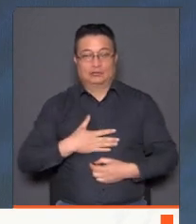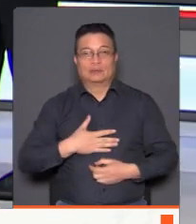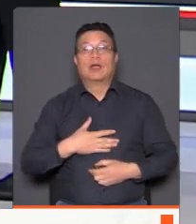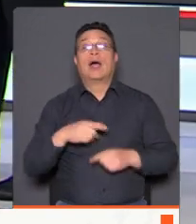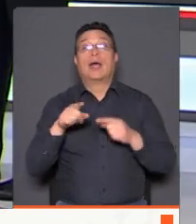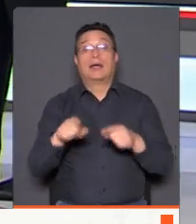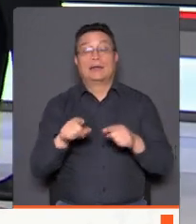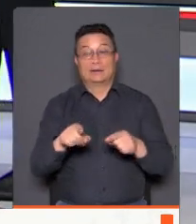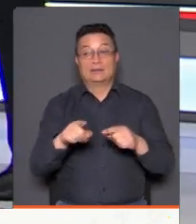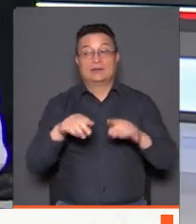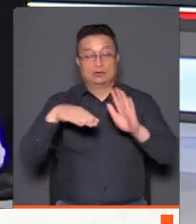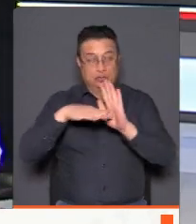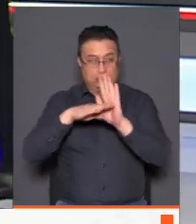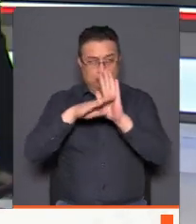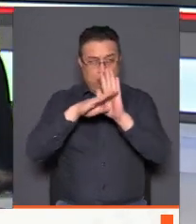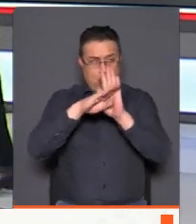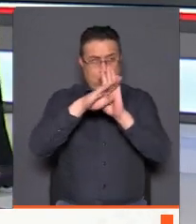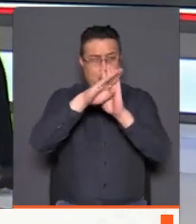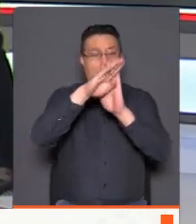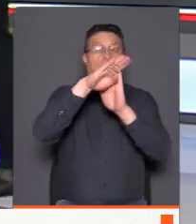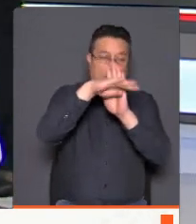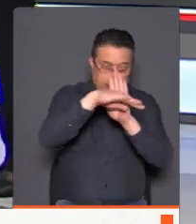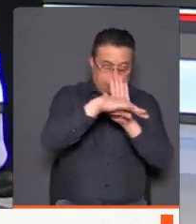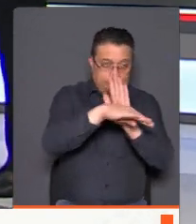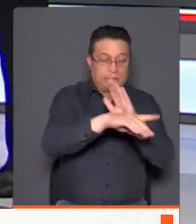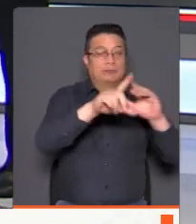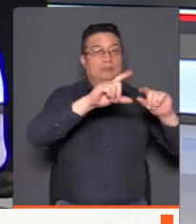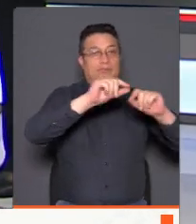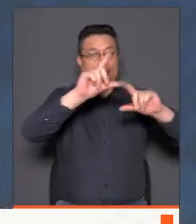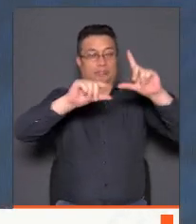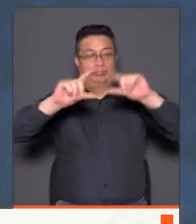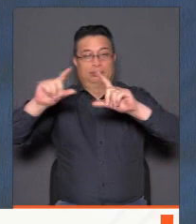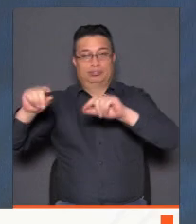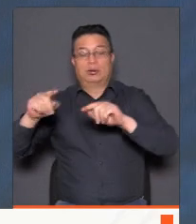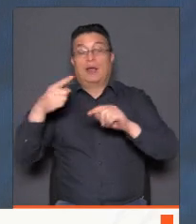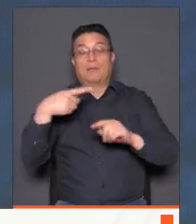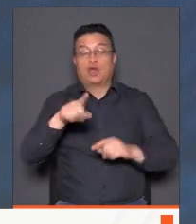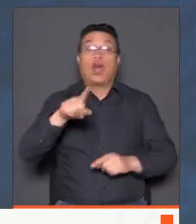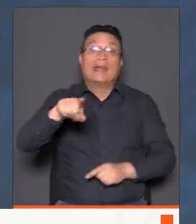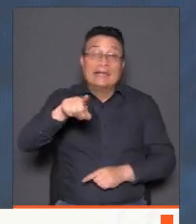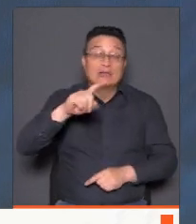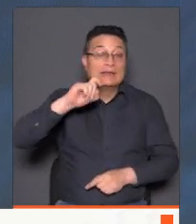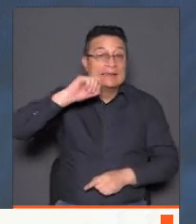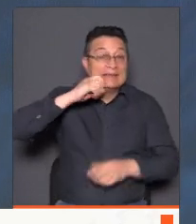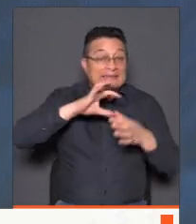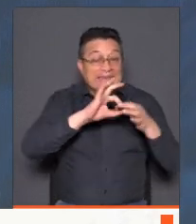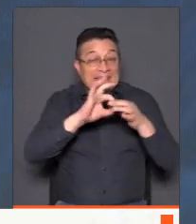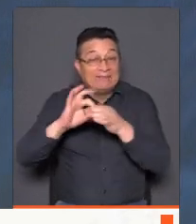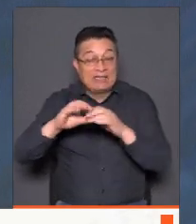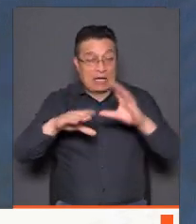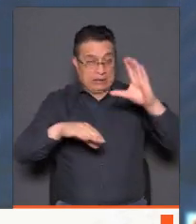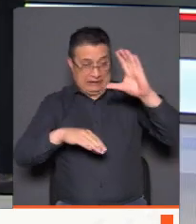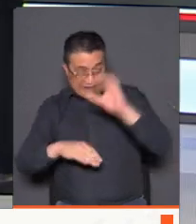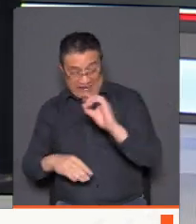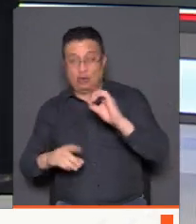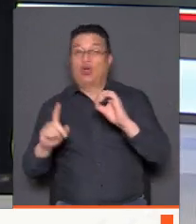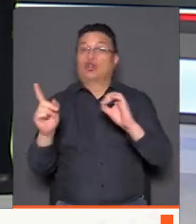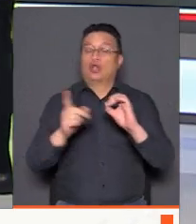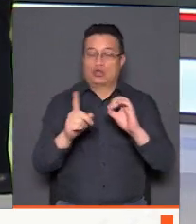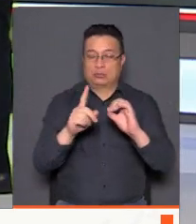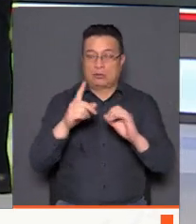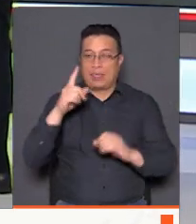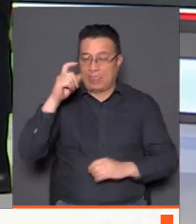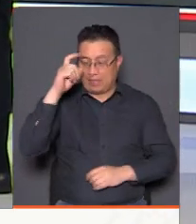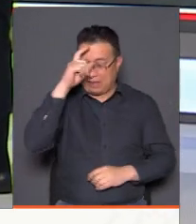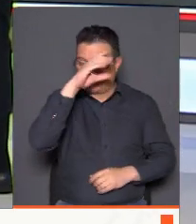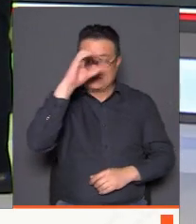El quiebre que se hace, efectivamente el quiebre estadístico, no significa que digamos vamos a llegar a cero. Es muy difícil